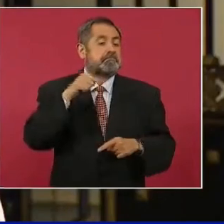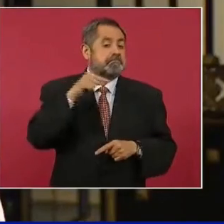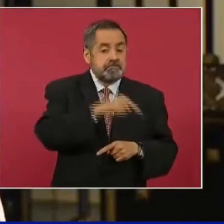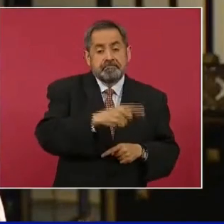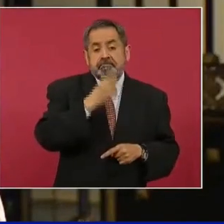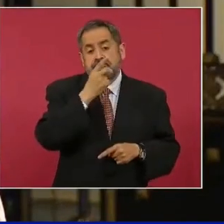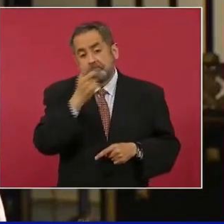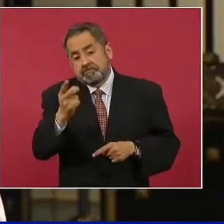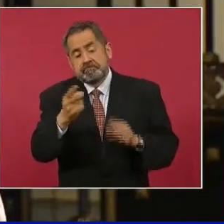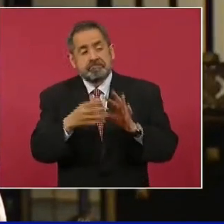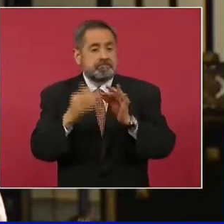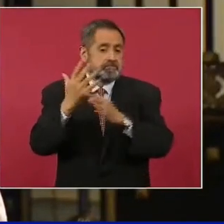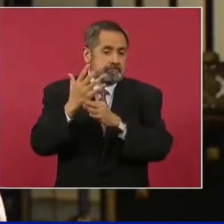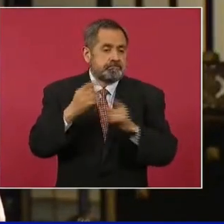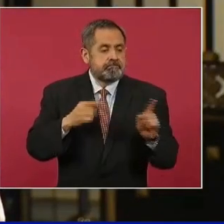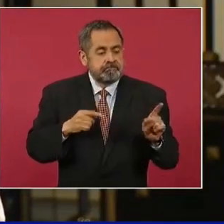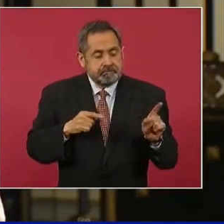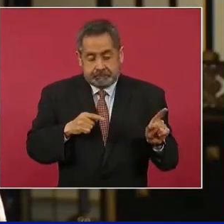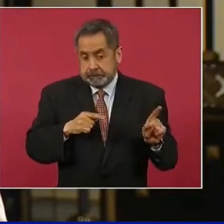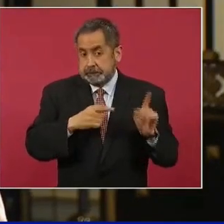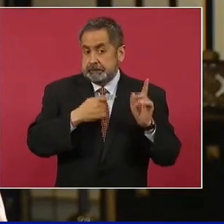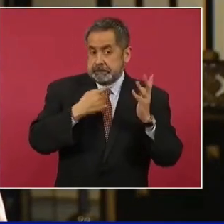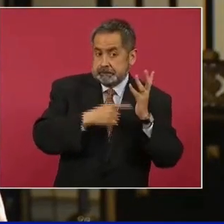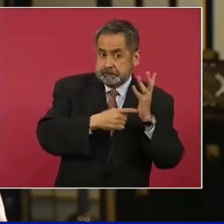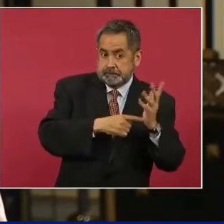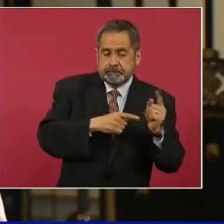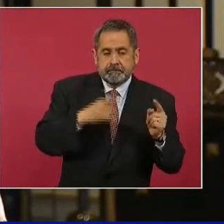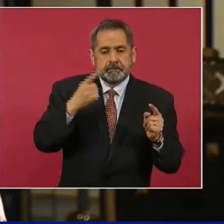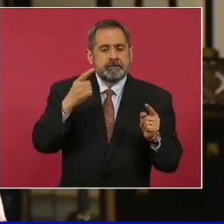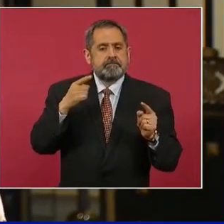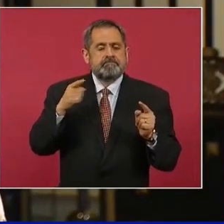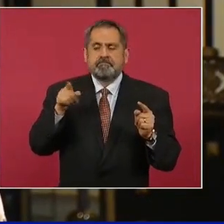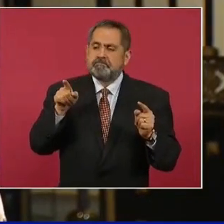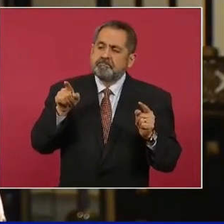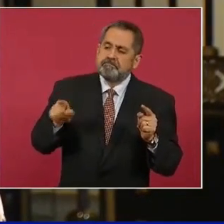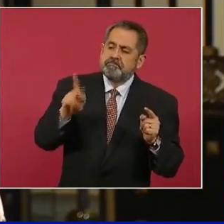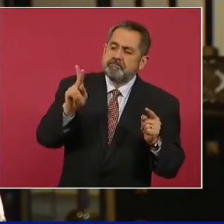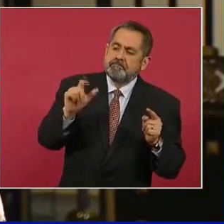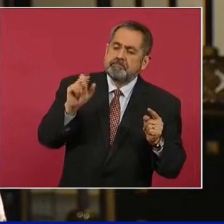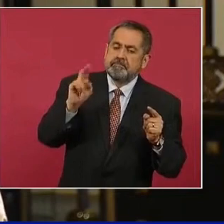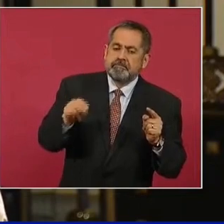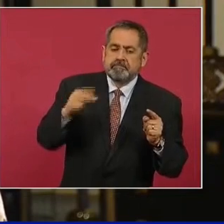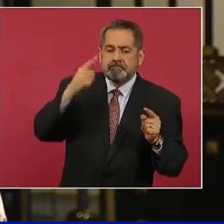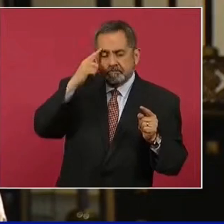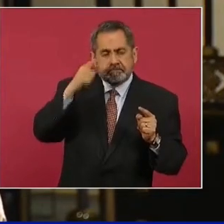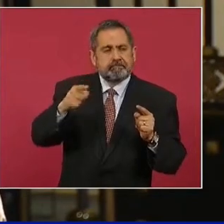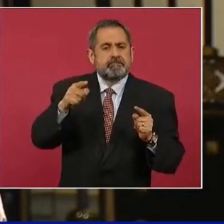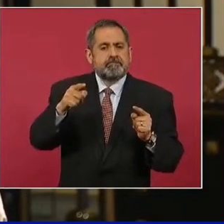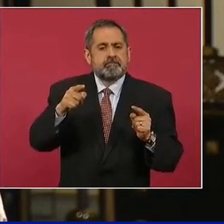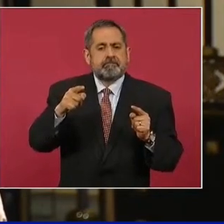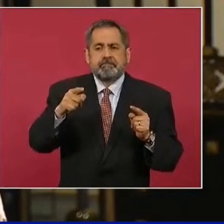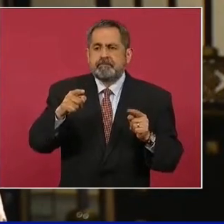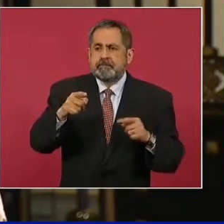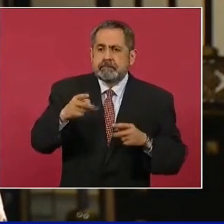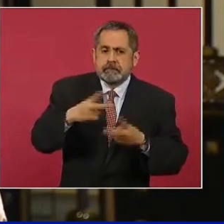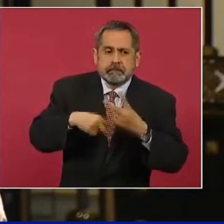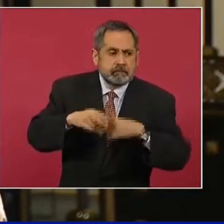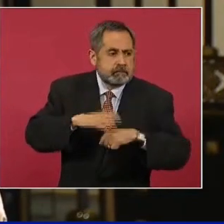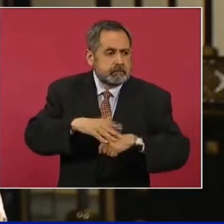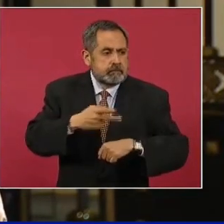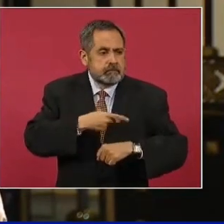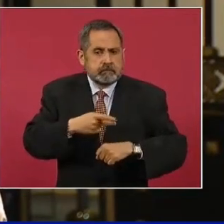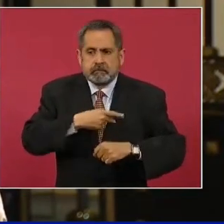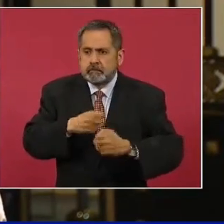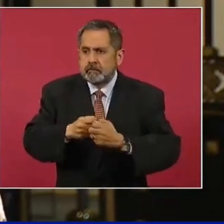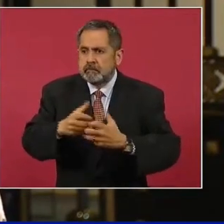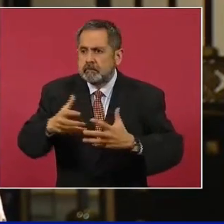comentó que la estrategia para evitar un alza en la pobreza y evitar los estragos